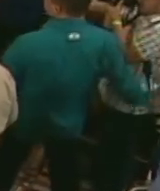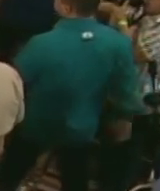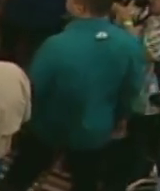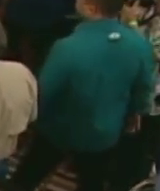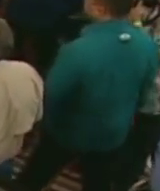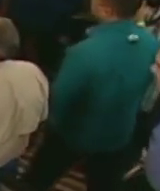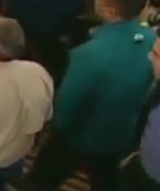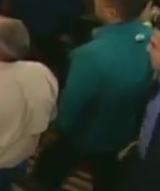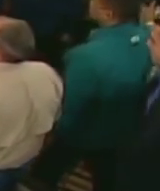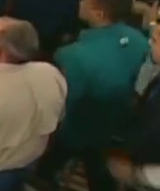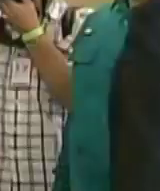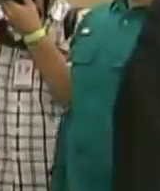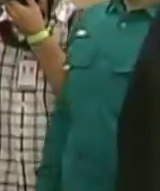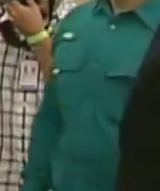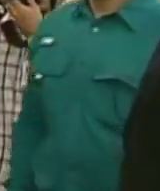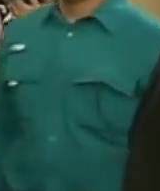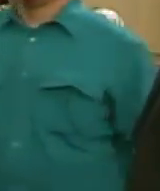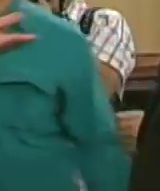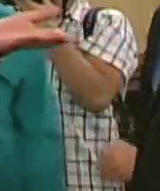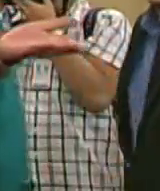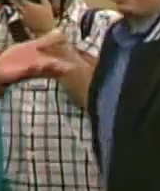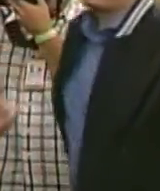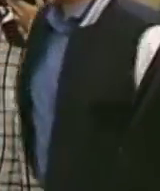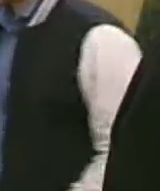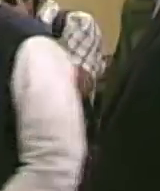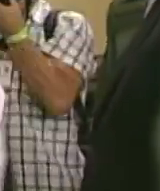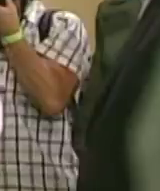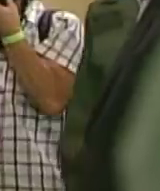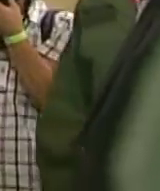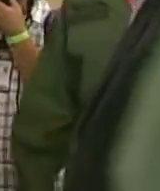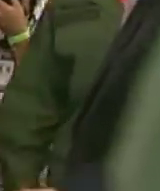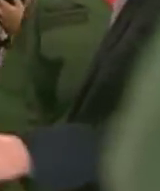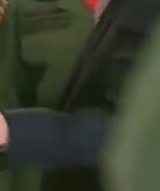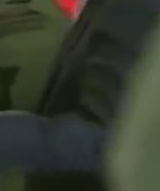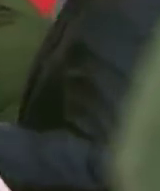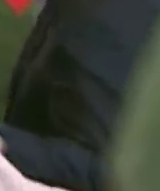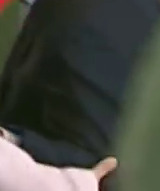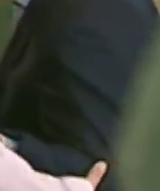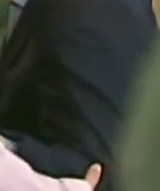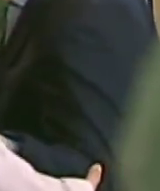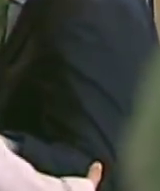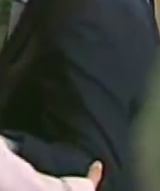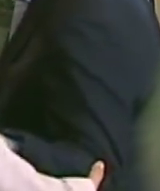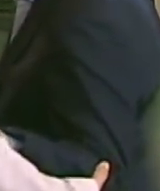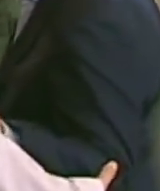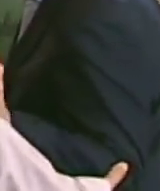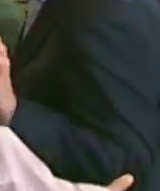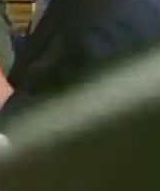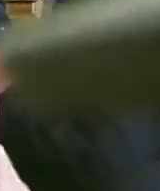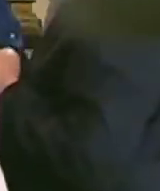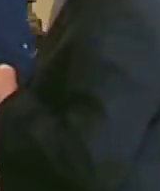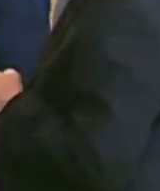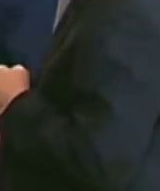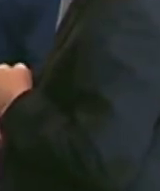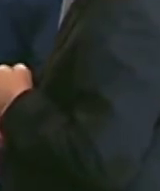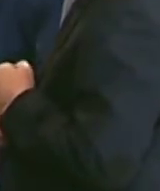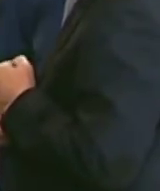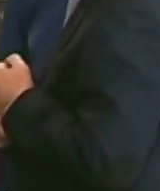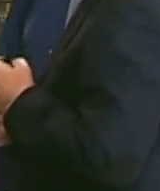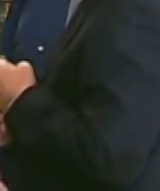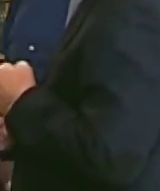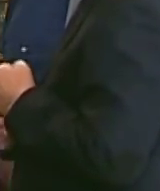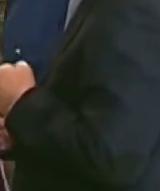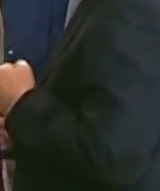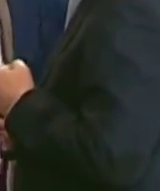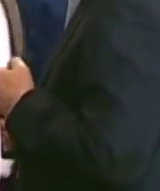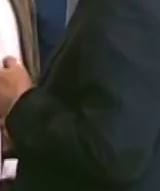dicho que asumirá el diferencial en los salarios, en las tablas salariales de las pequeñas, medianas